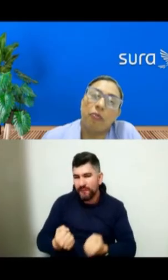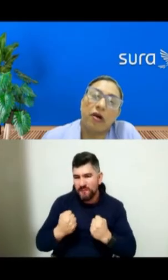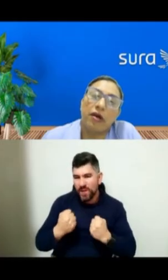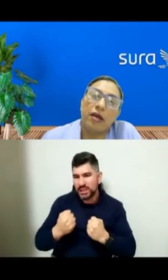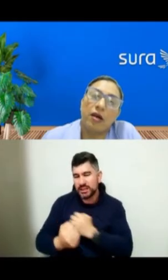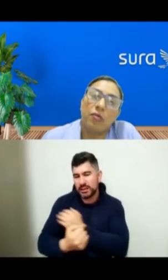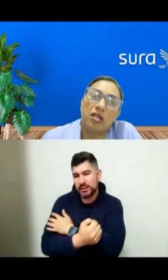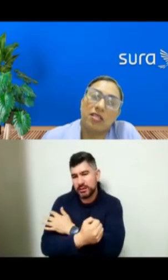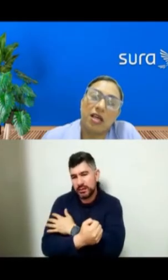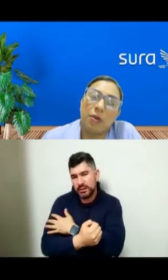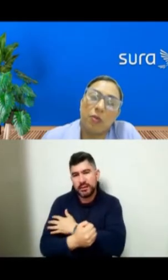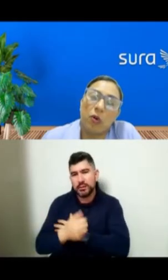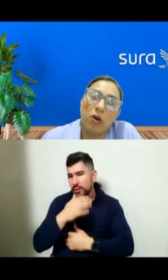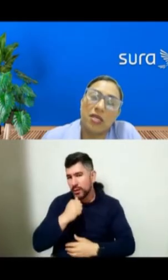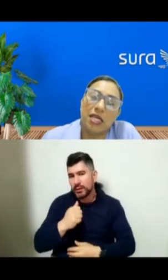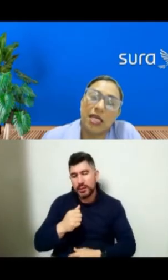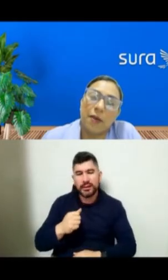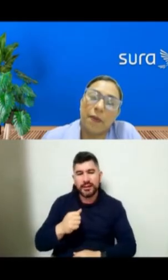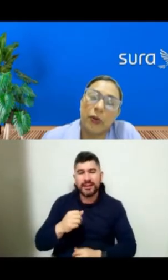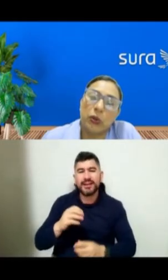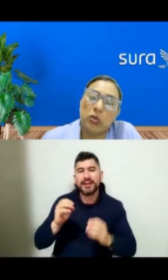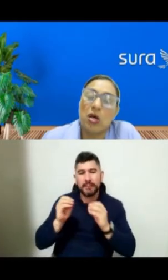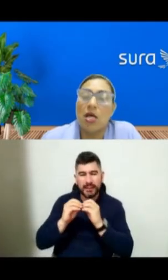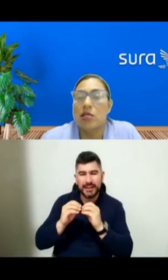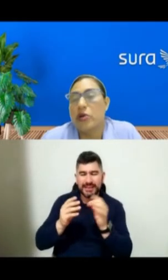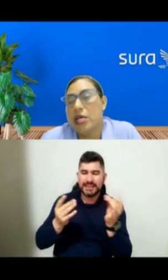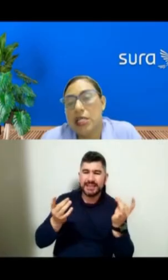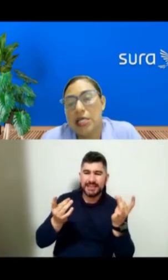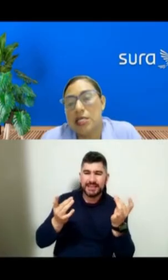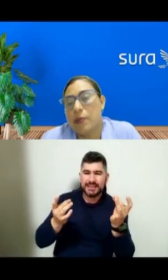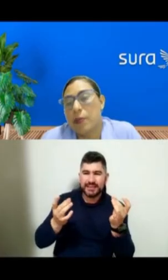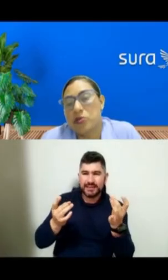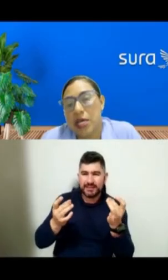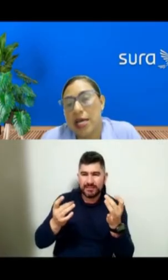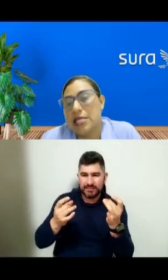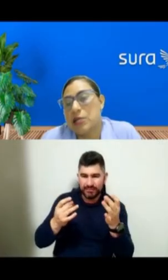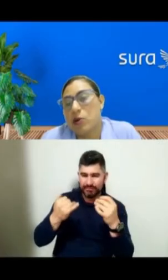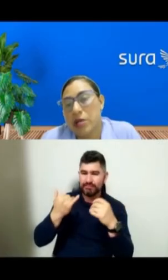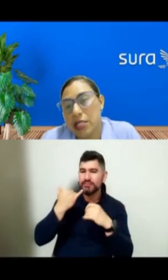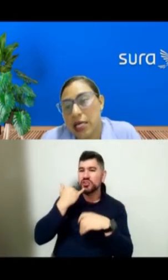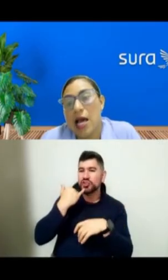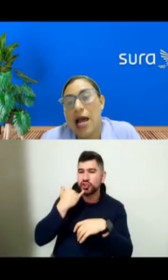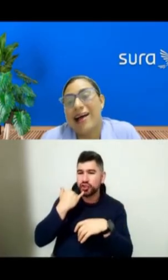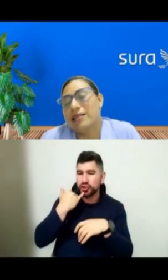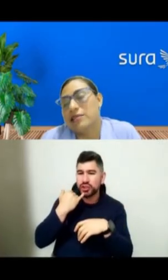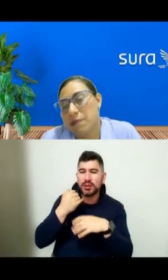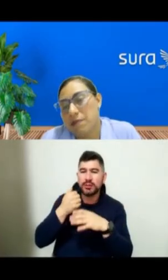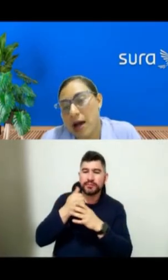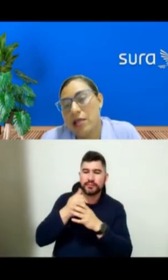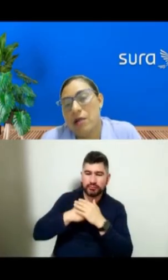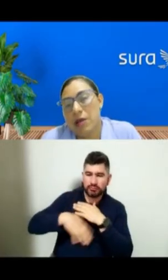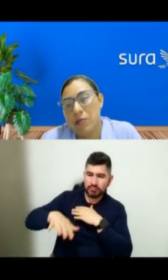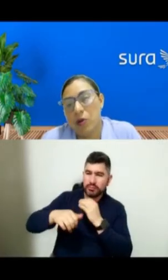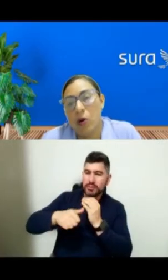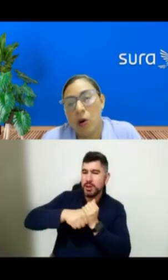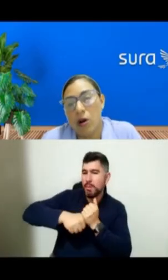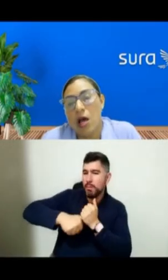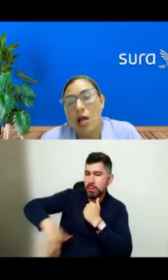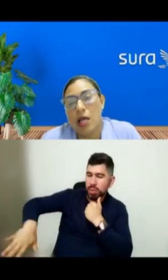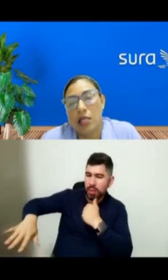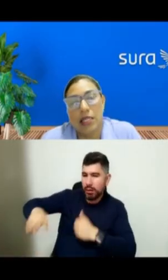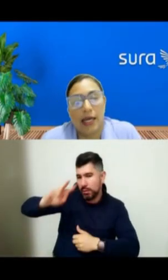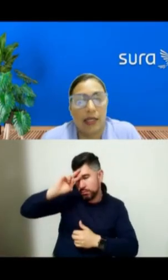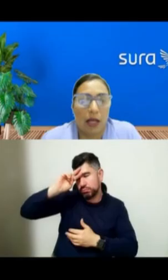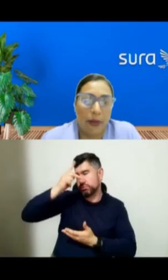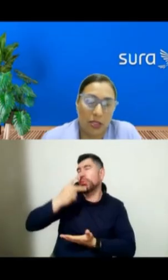aquí la persona puede, como se decía, el mismo dolor hace que de pronto se orine, se popusee, se vomite, hasta se desmaye del mismo